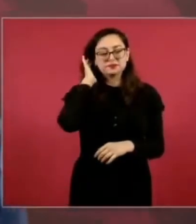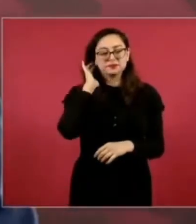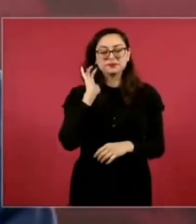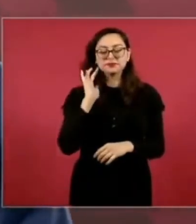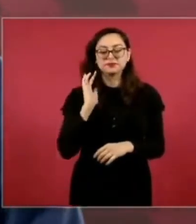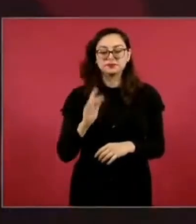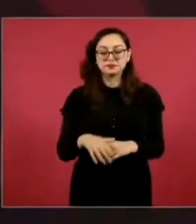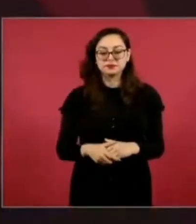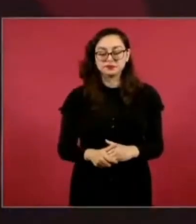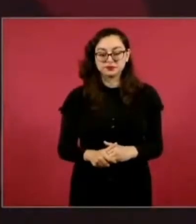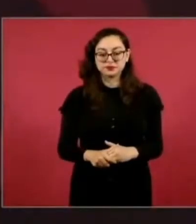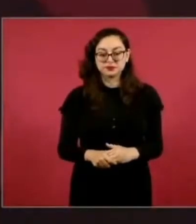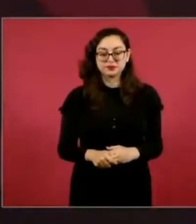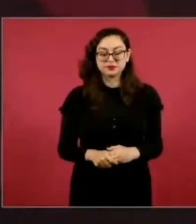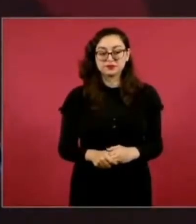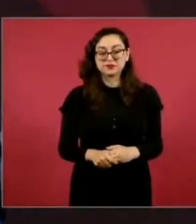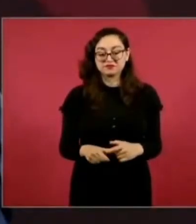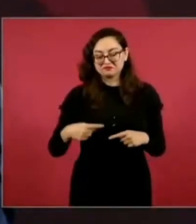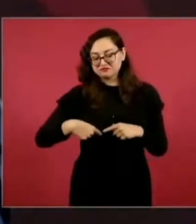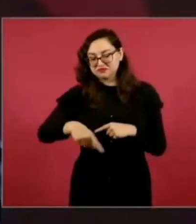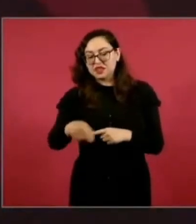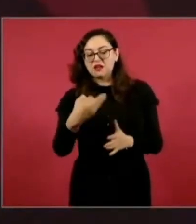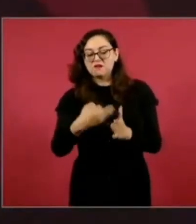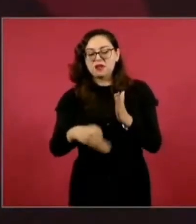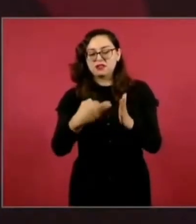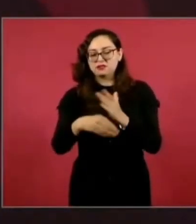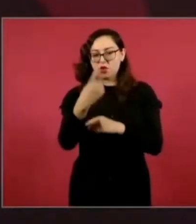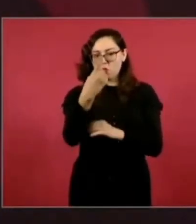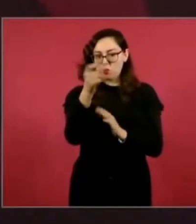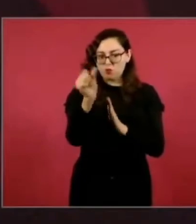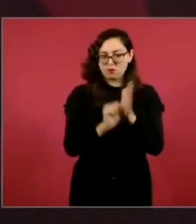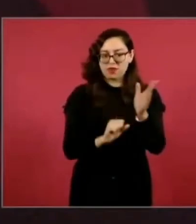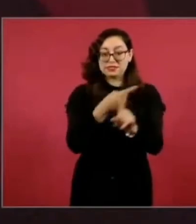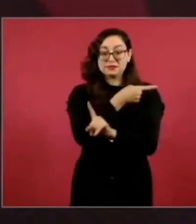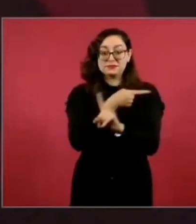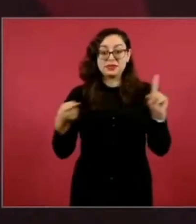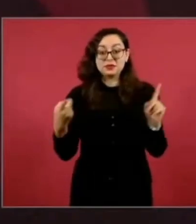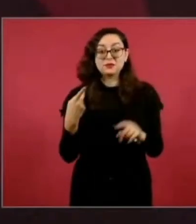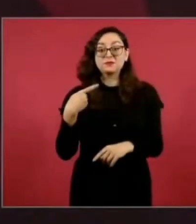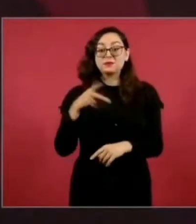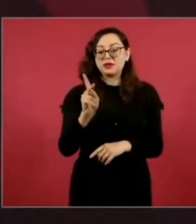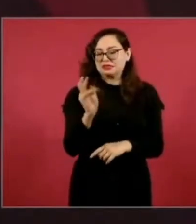Imagínense, todavía nos falta 1 mes y medio, pero ya lo estamos logrando.